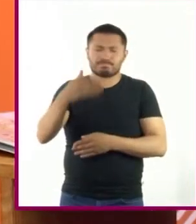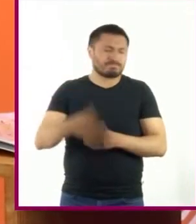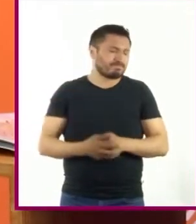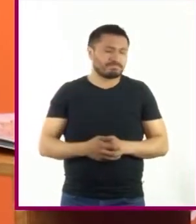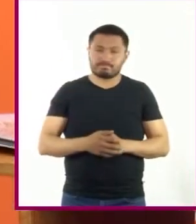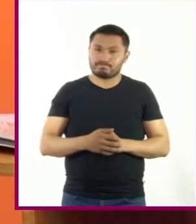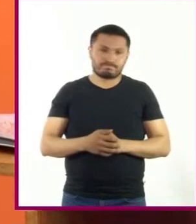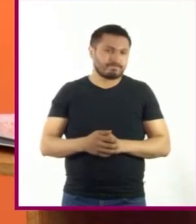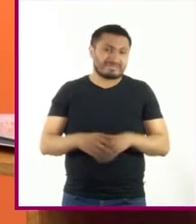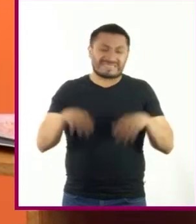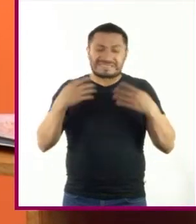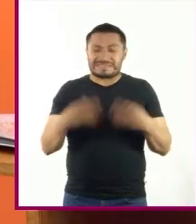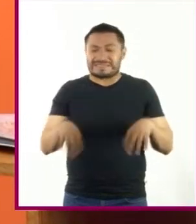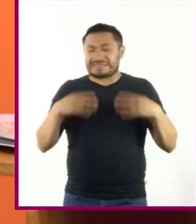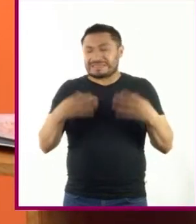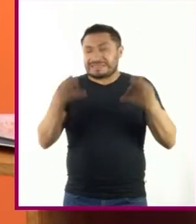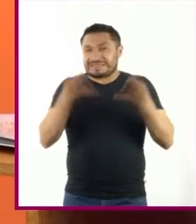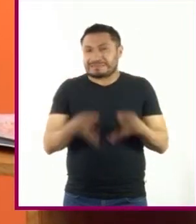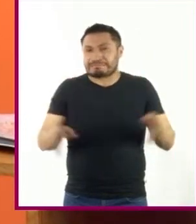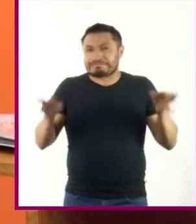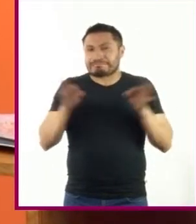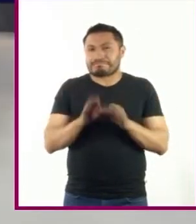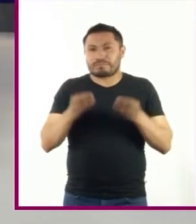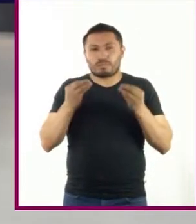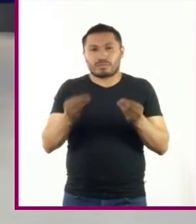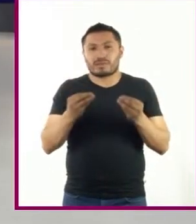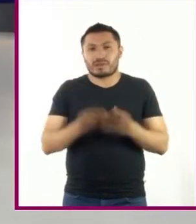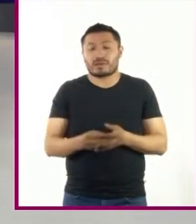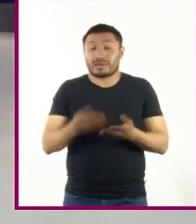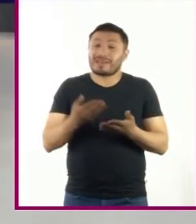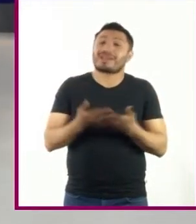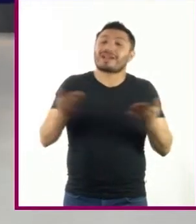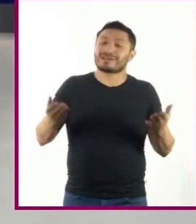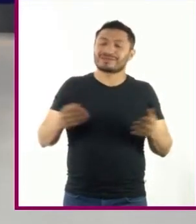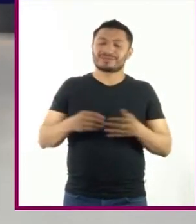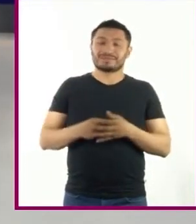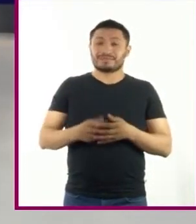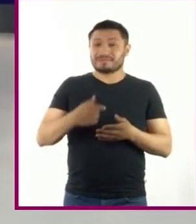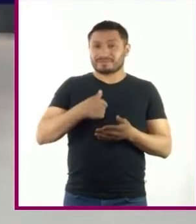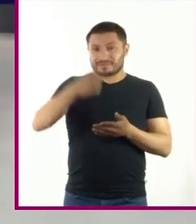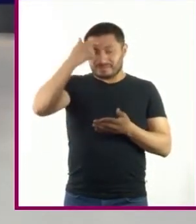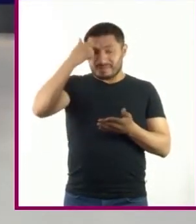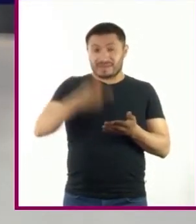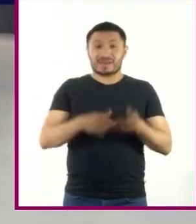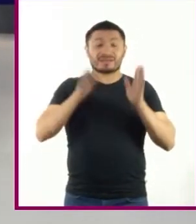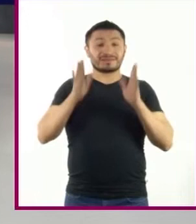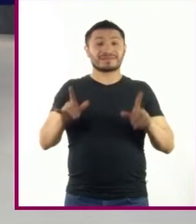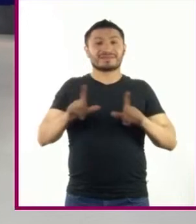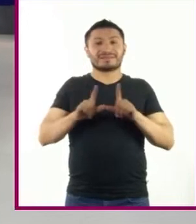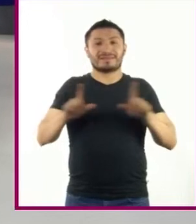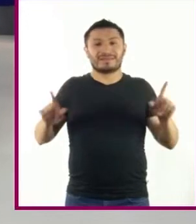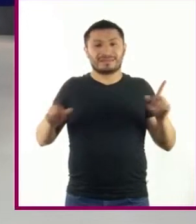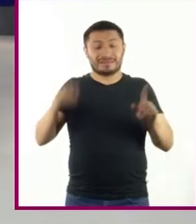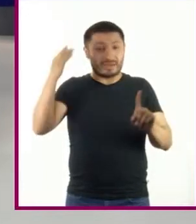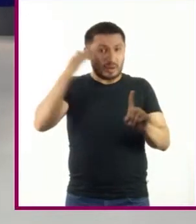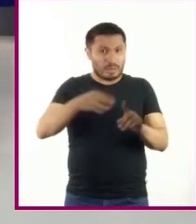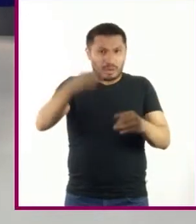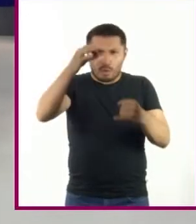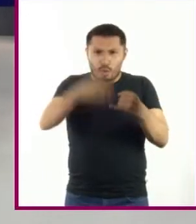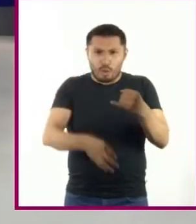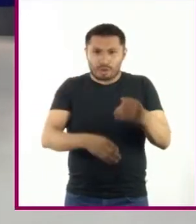¡Qué importante, profesora! Y ahora sí, me parece que ya estamos listos para el reto